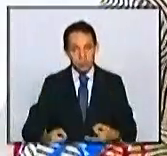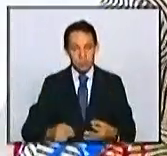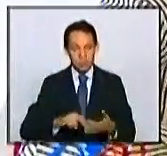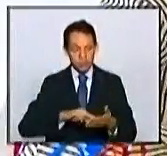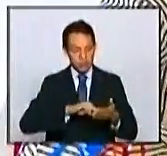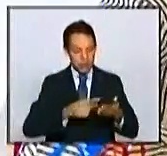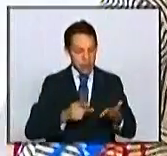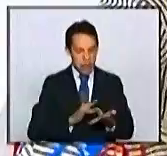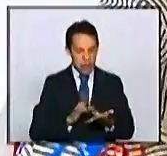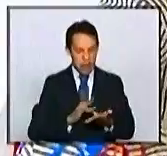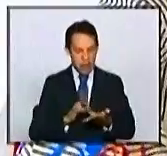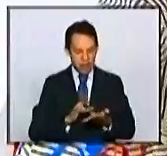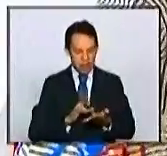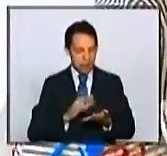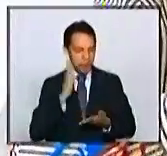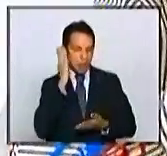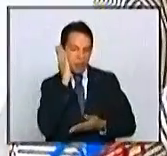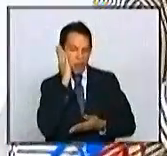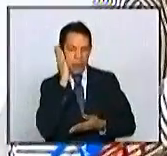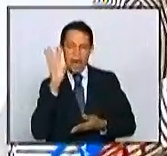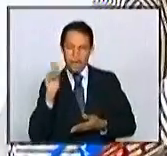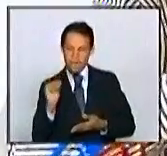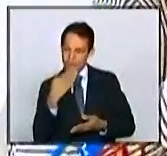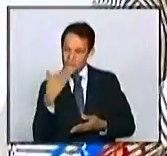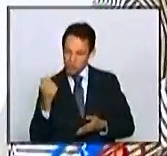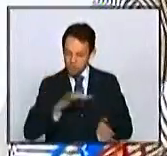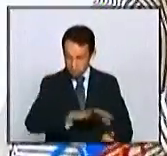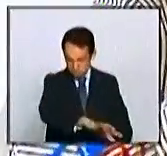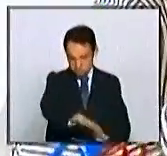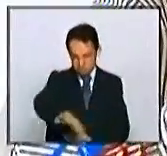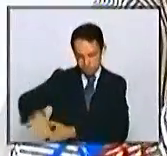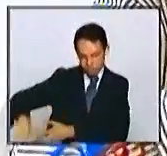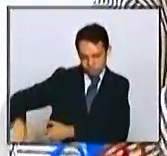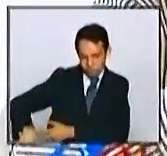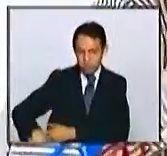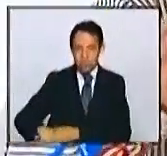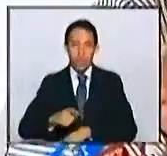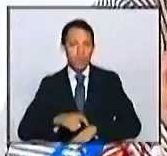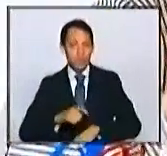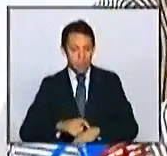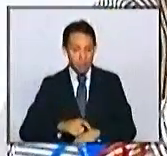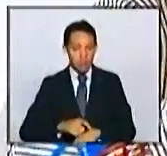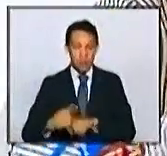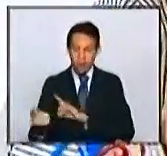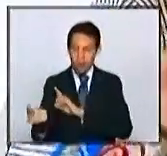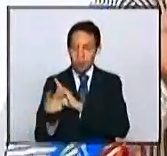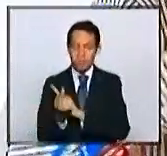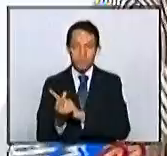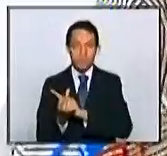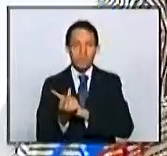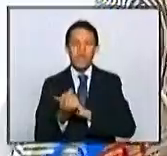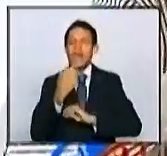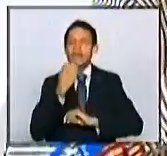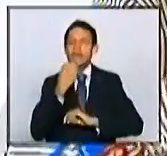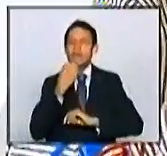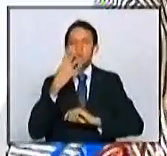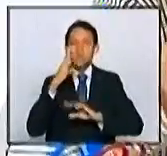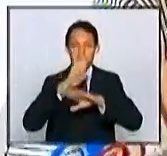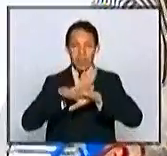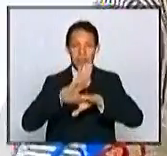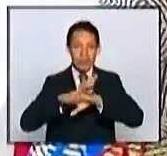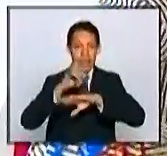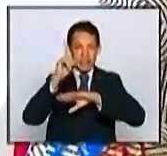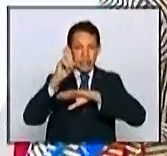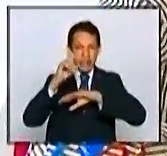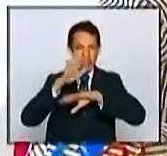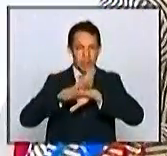de la información y la comunicación y disfrutando los pequeños momentos como observar un atardecer que nos llenan el alma y el espíritu